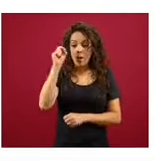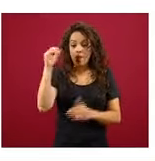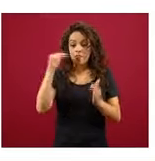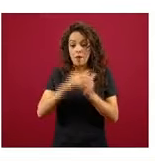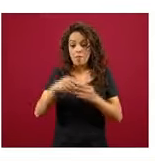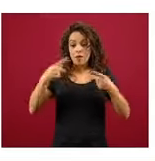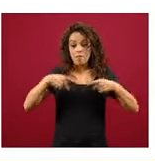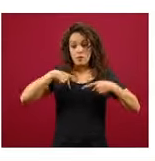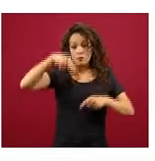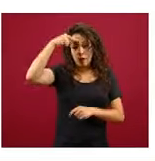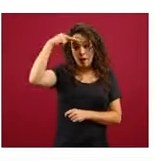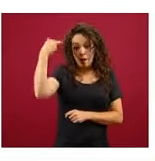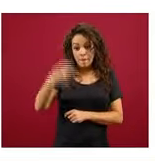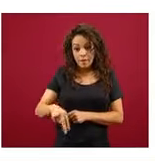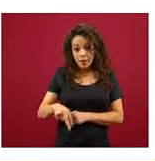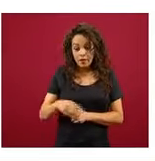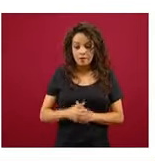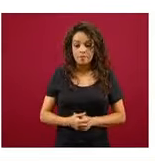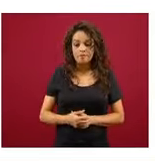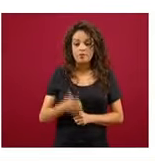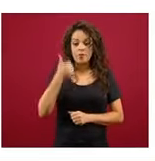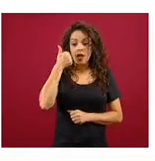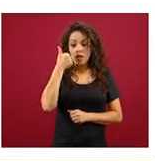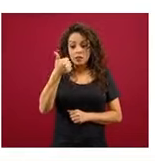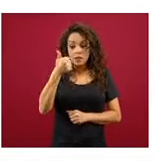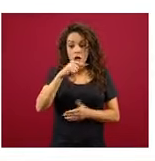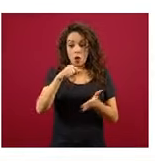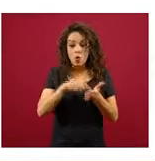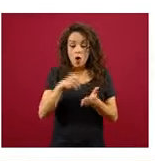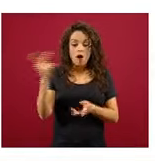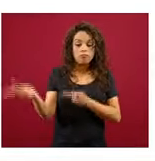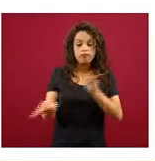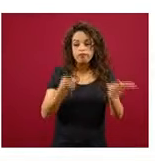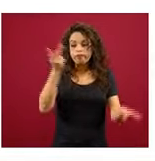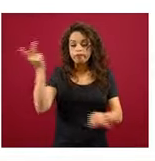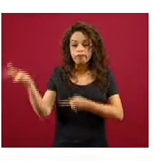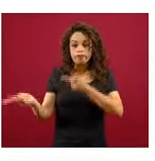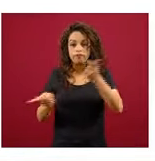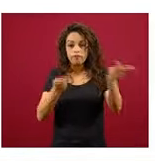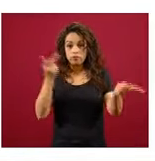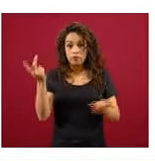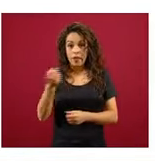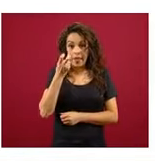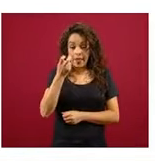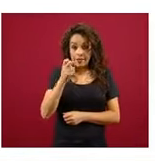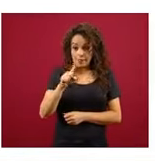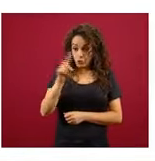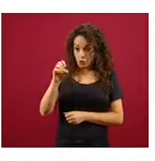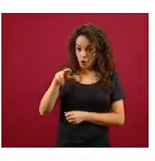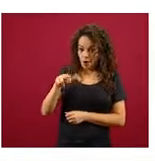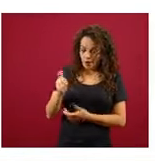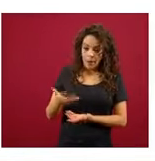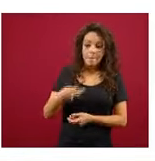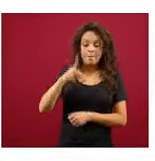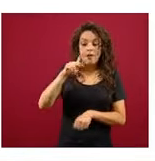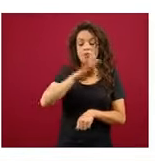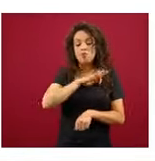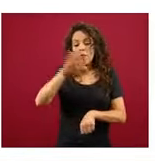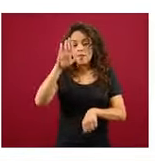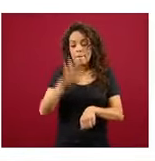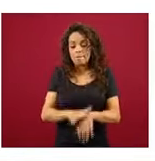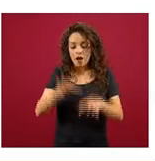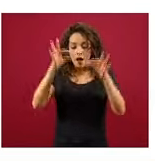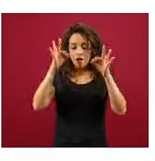hemos hecho 6 olas de evaluación y a partir de esto podemos hacer proyecciones muy precisas de lo que está sucediendo y de lo que